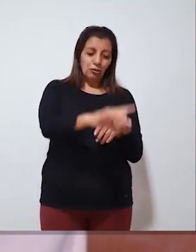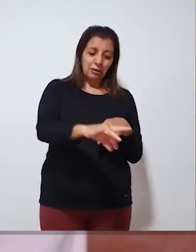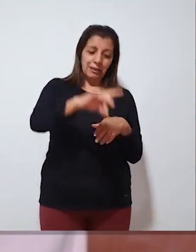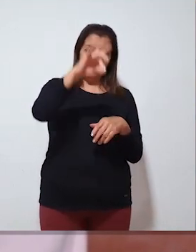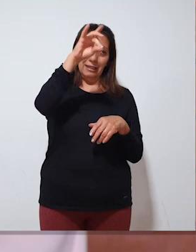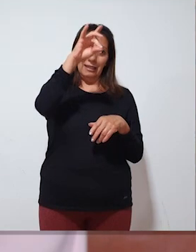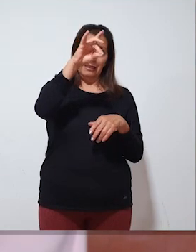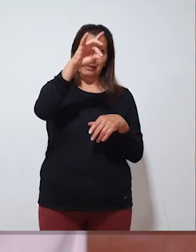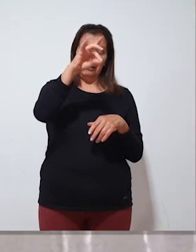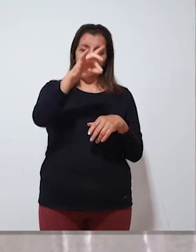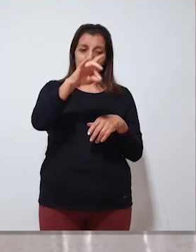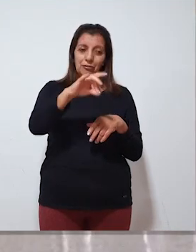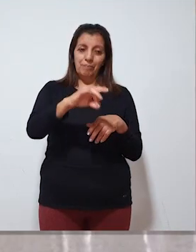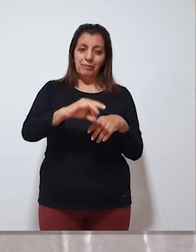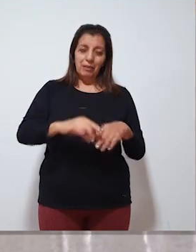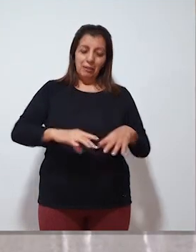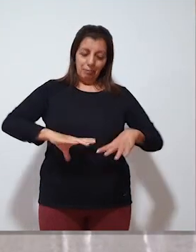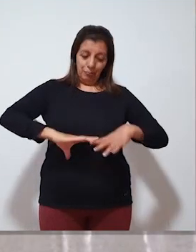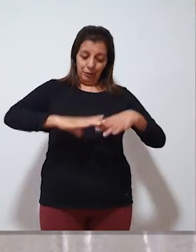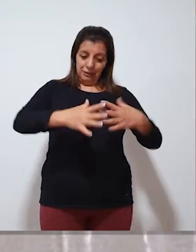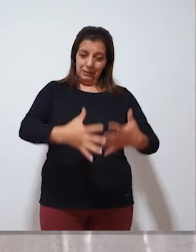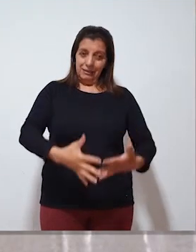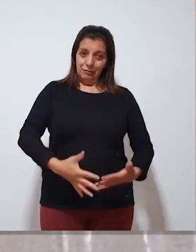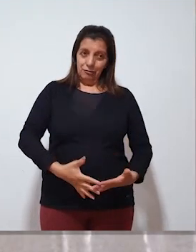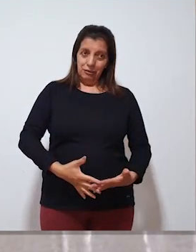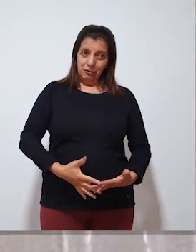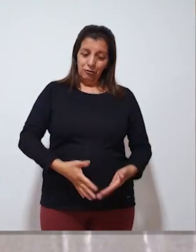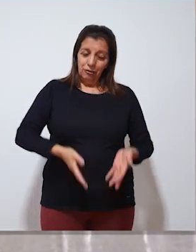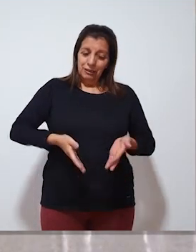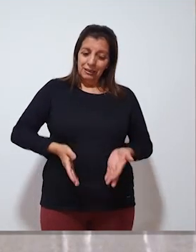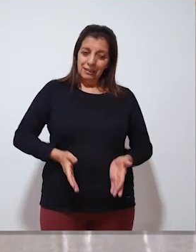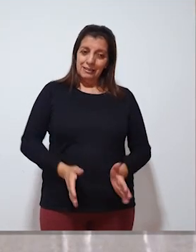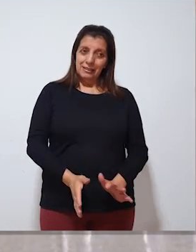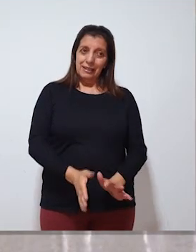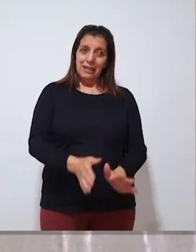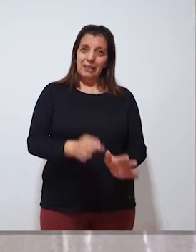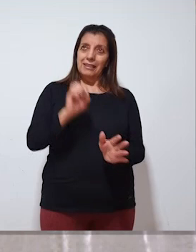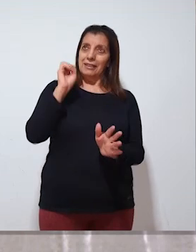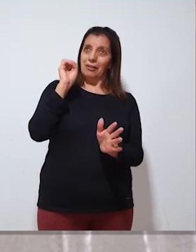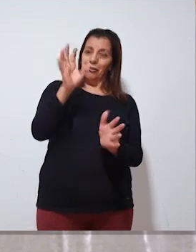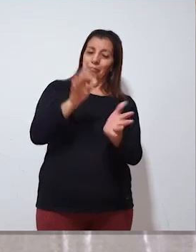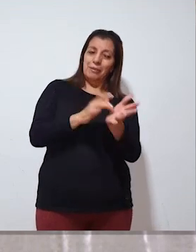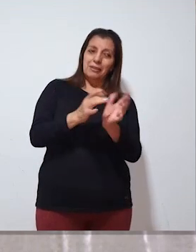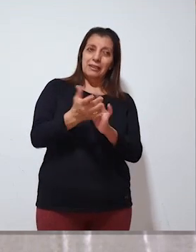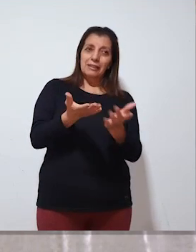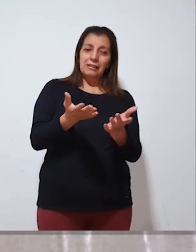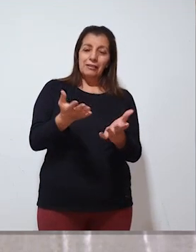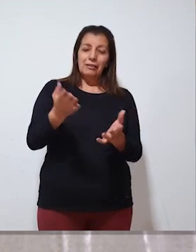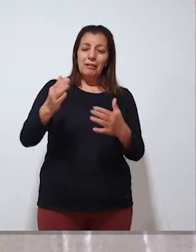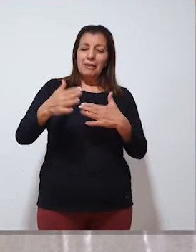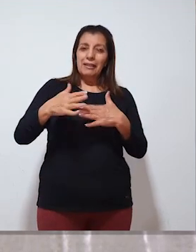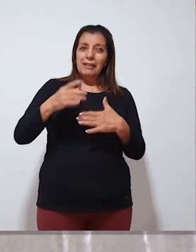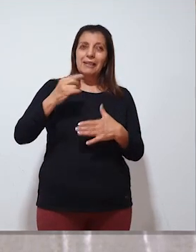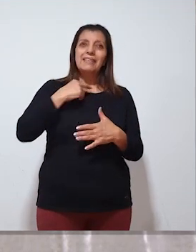y darás a luz un hijo, y le pondrás por nombre Jesús. Él será grande y será llamado Hijo